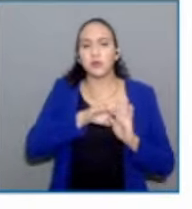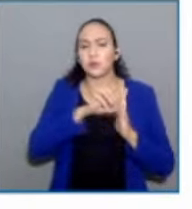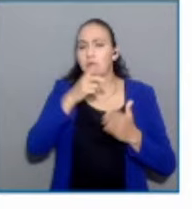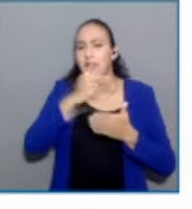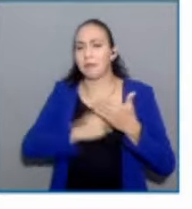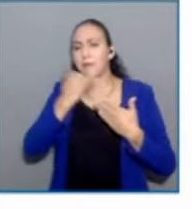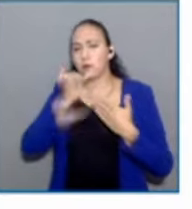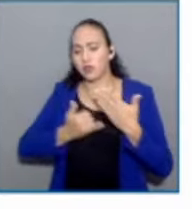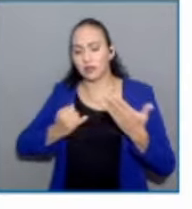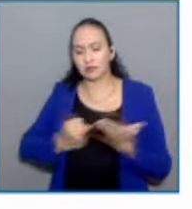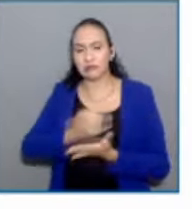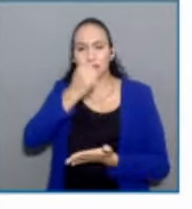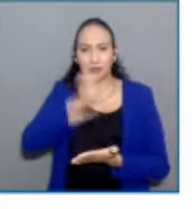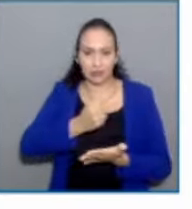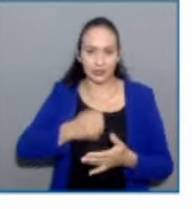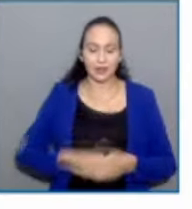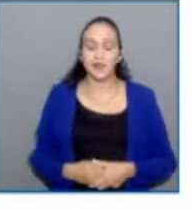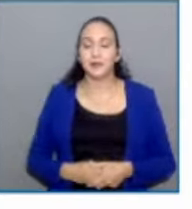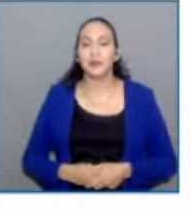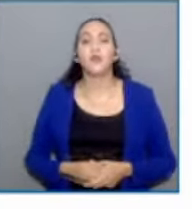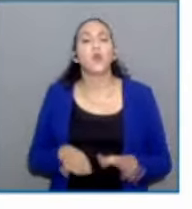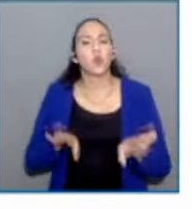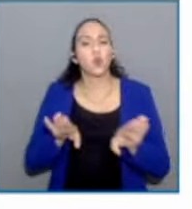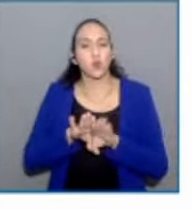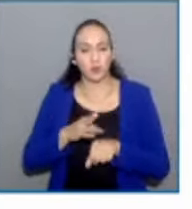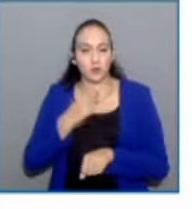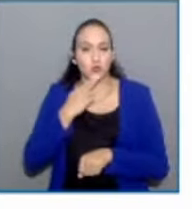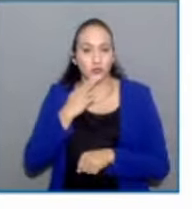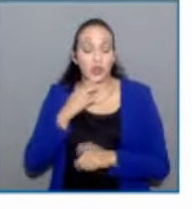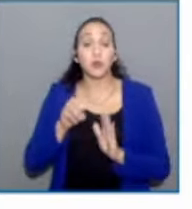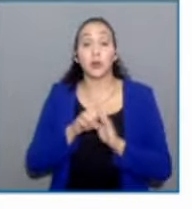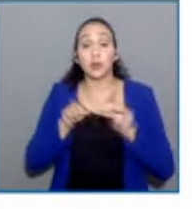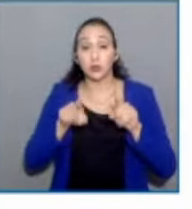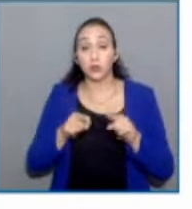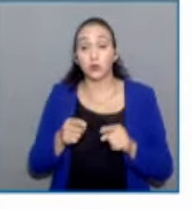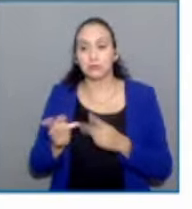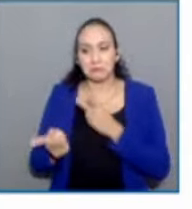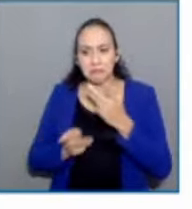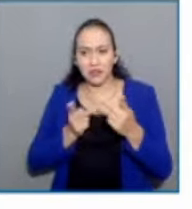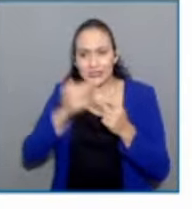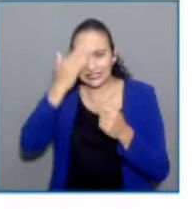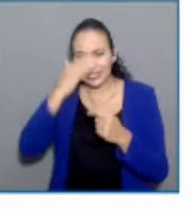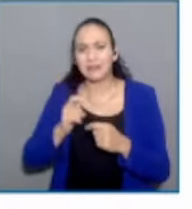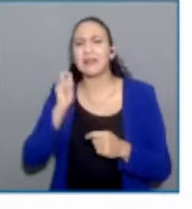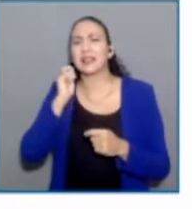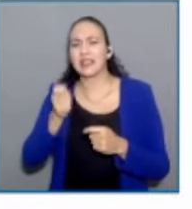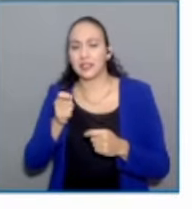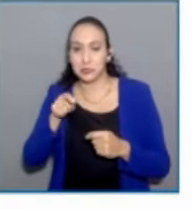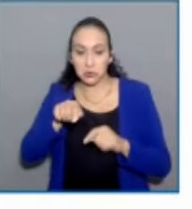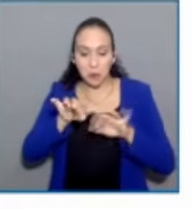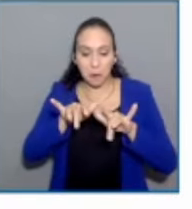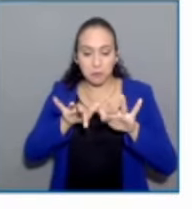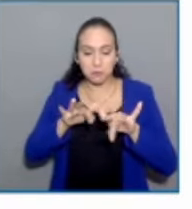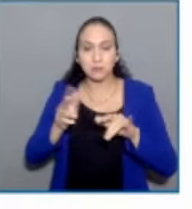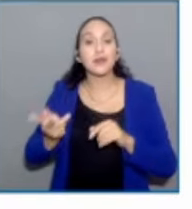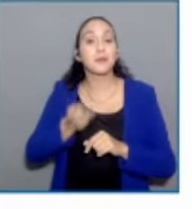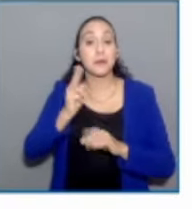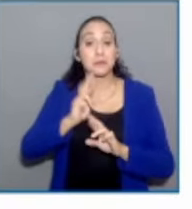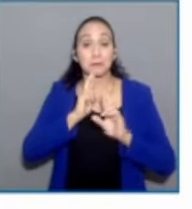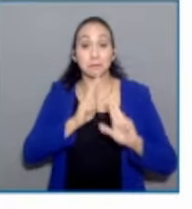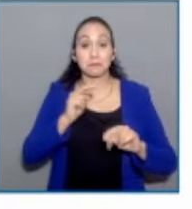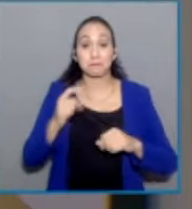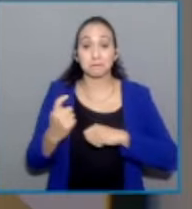ponencia a través de preguntas y respuestas claras para toda persona e hizo referencia a las